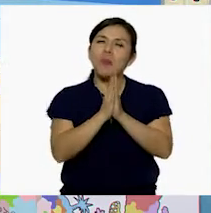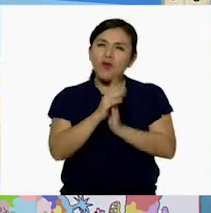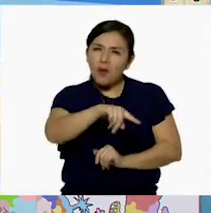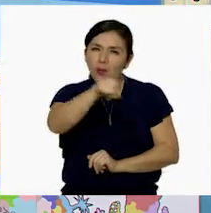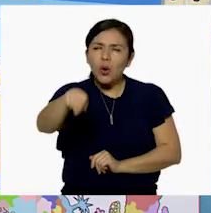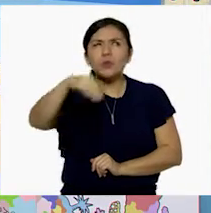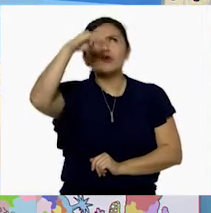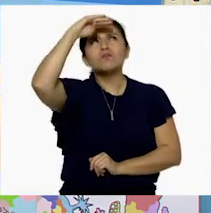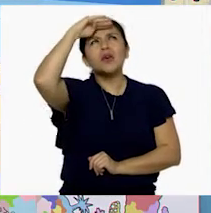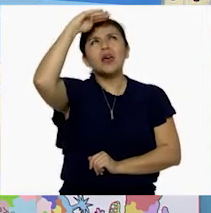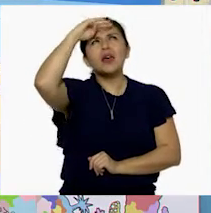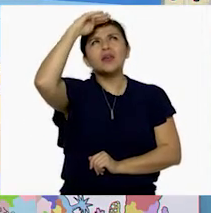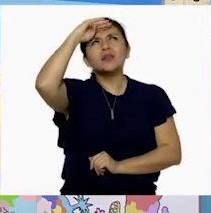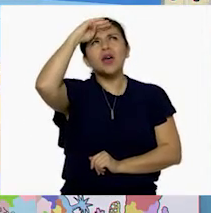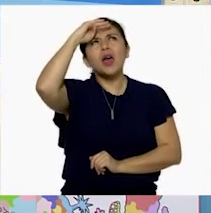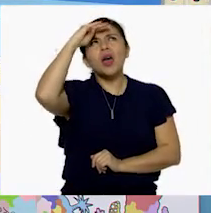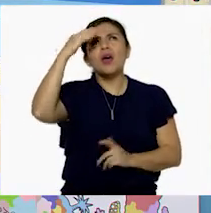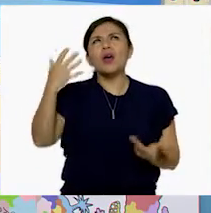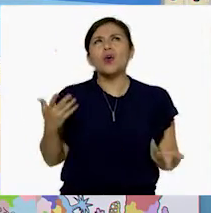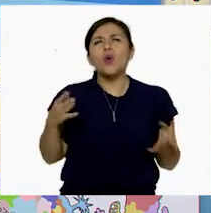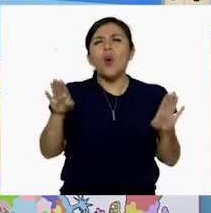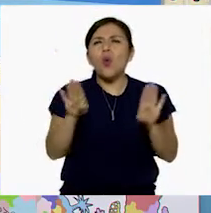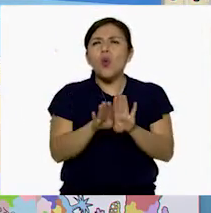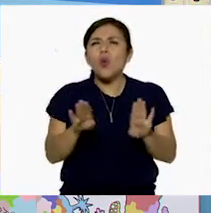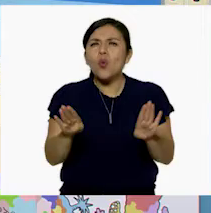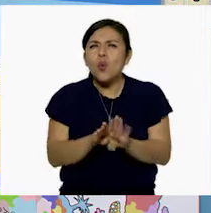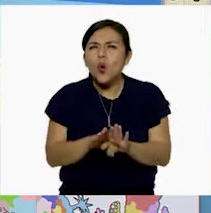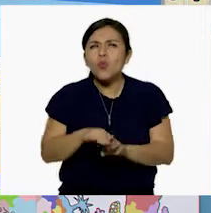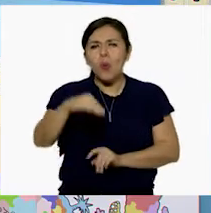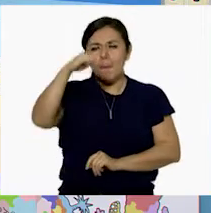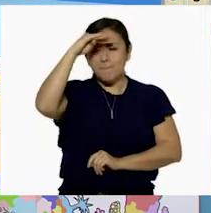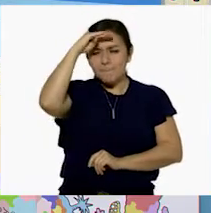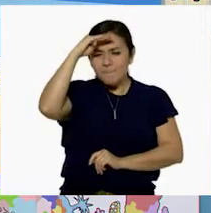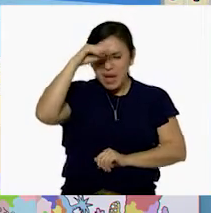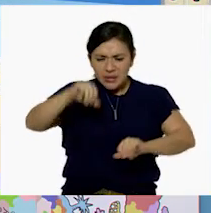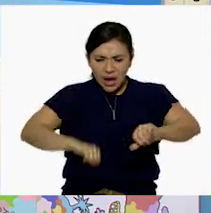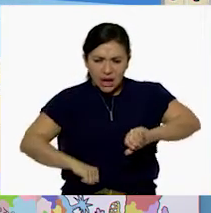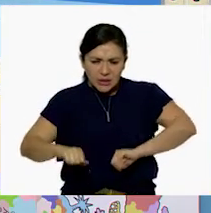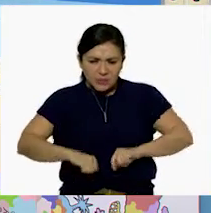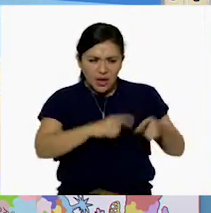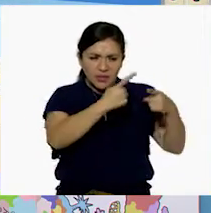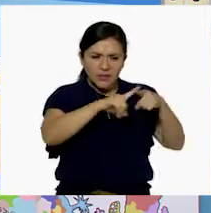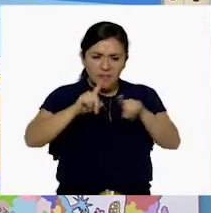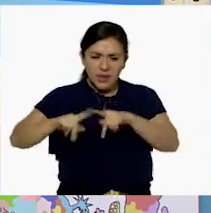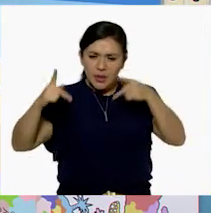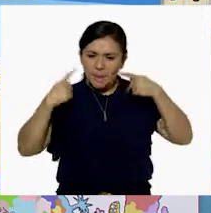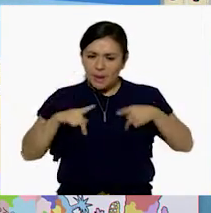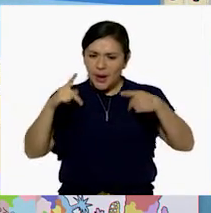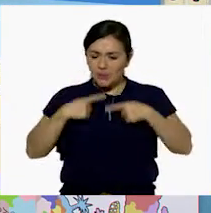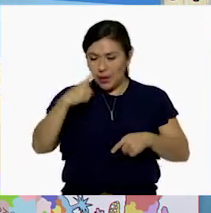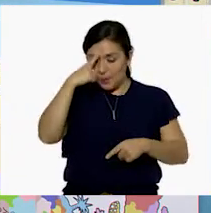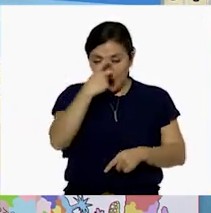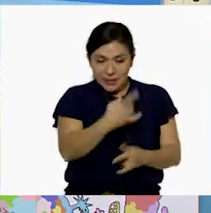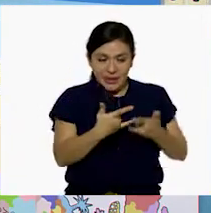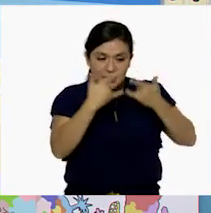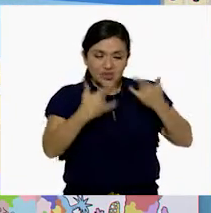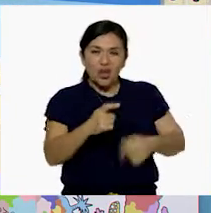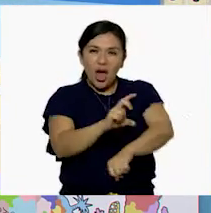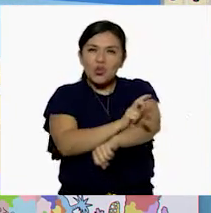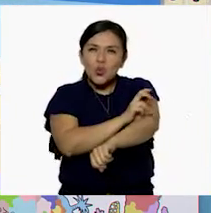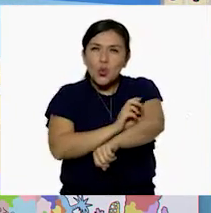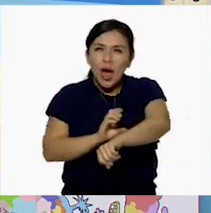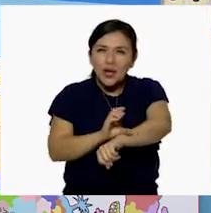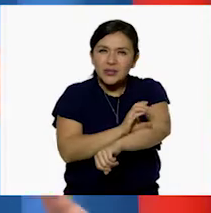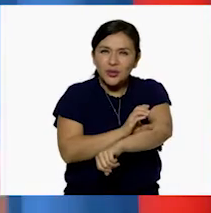que piensen ahora en la manera de actuar y de pensar de los personajes de Los Melocotones. A